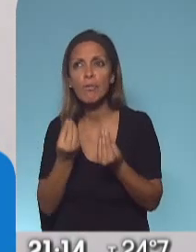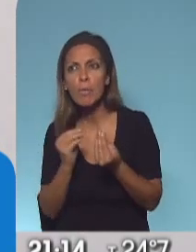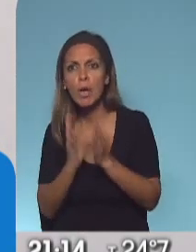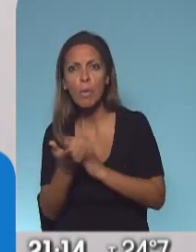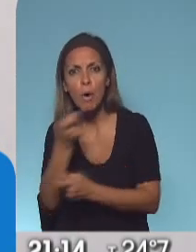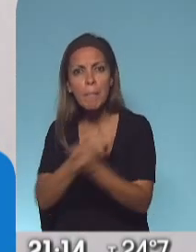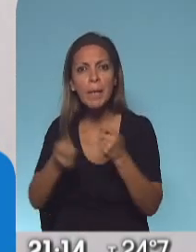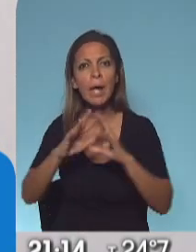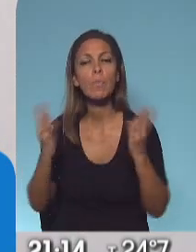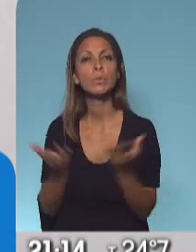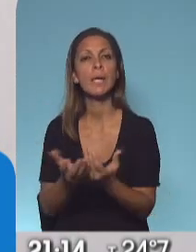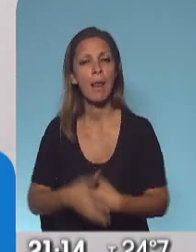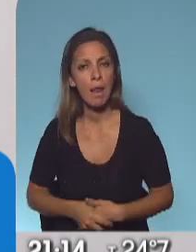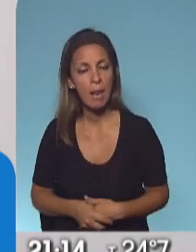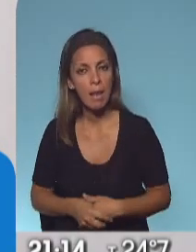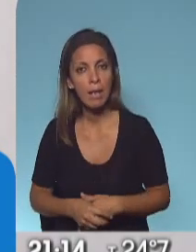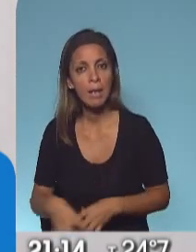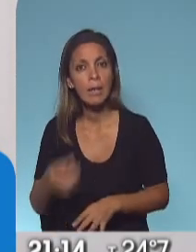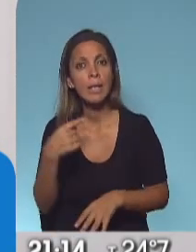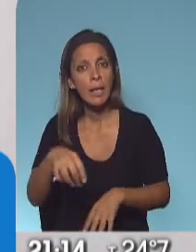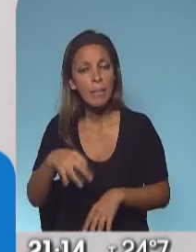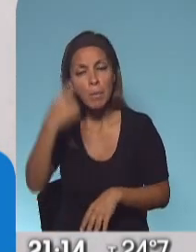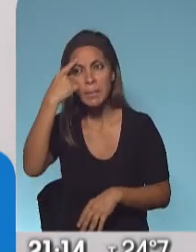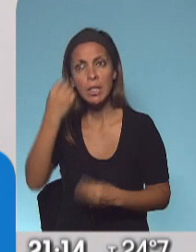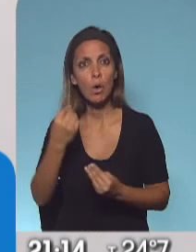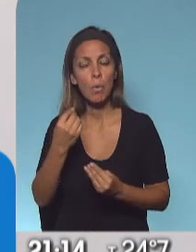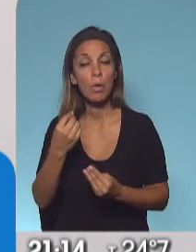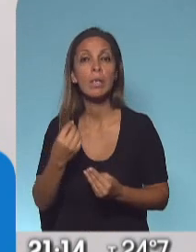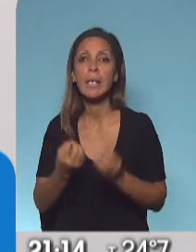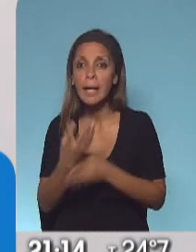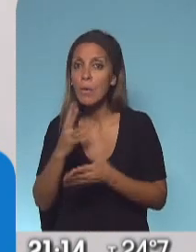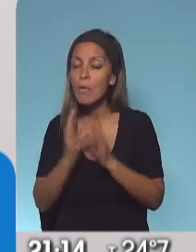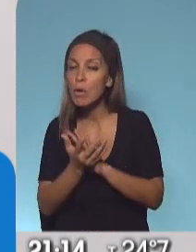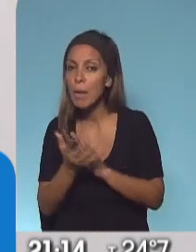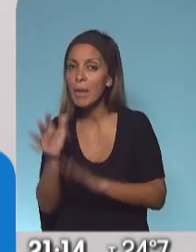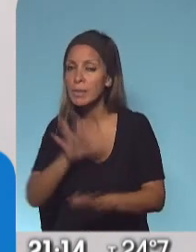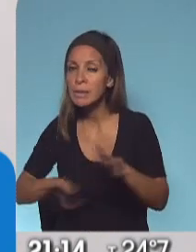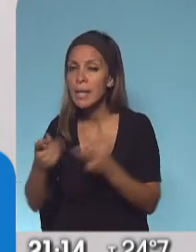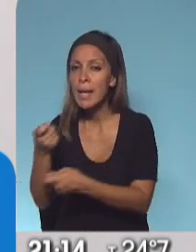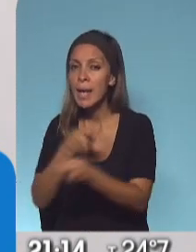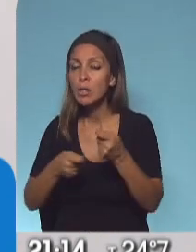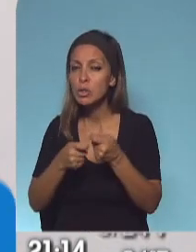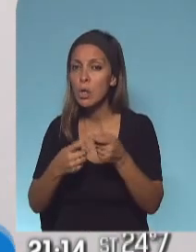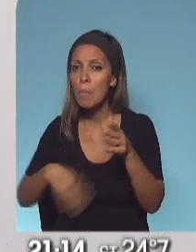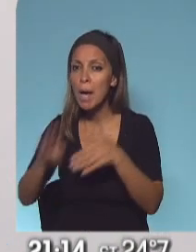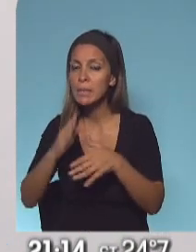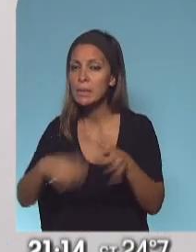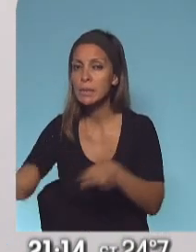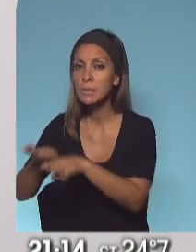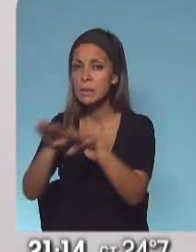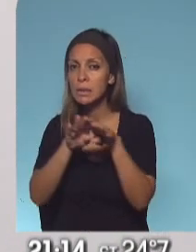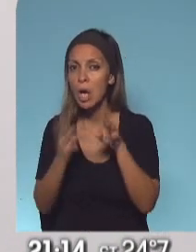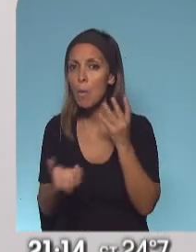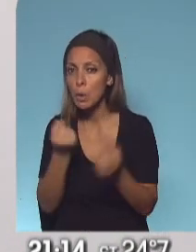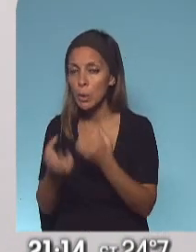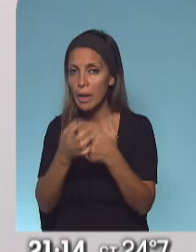a pensar es si no tenemos que generar un sistema más igualitario para que todos tengan acceso a los bienes y servicios básicos